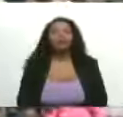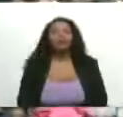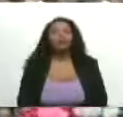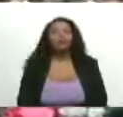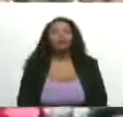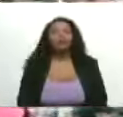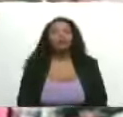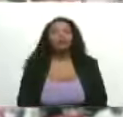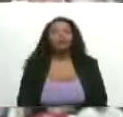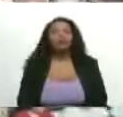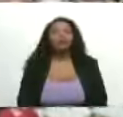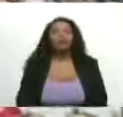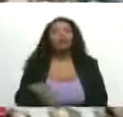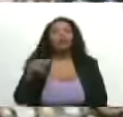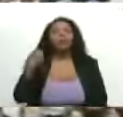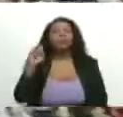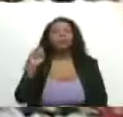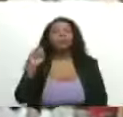Montalbán,